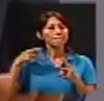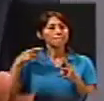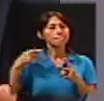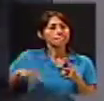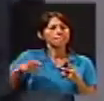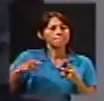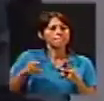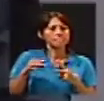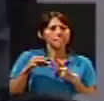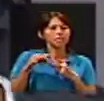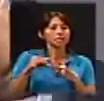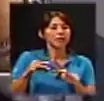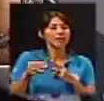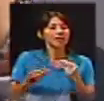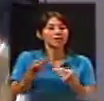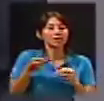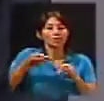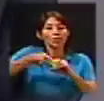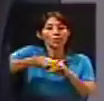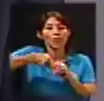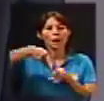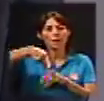petróleo está bien, vamos bien.